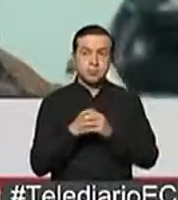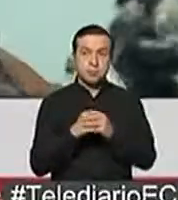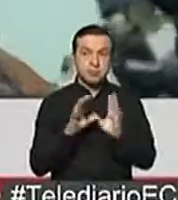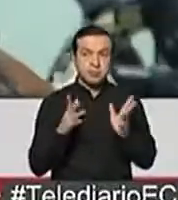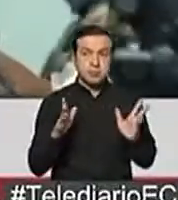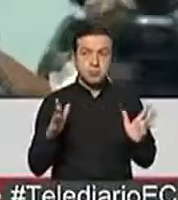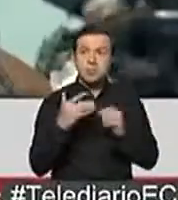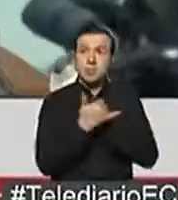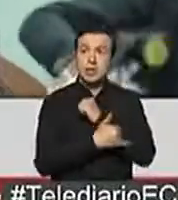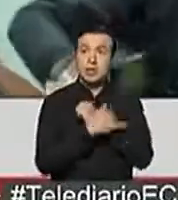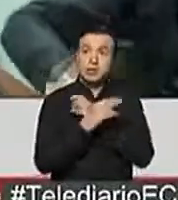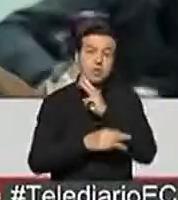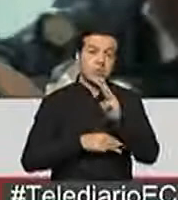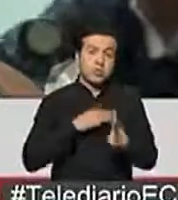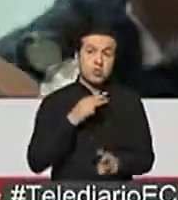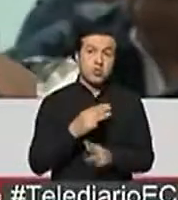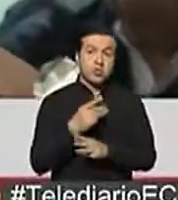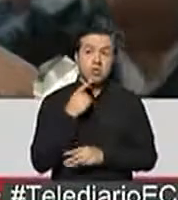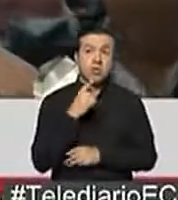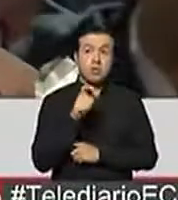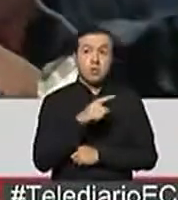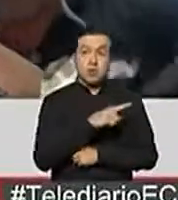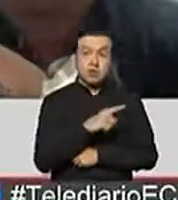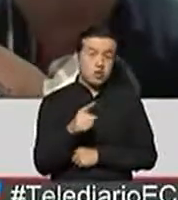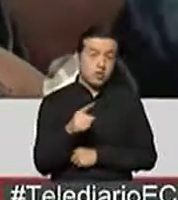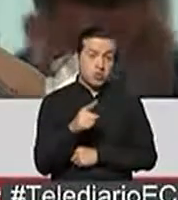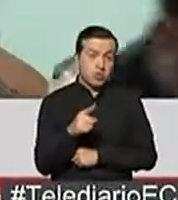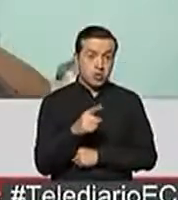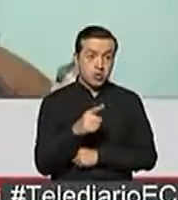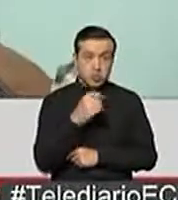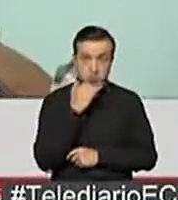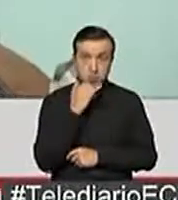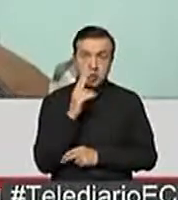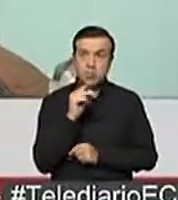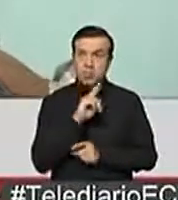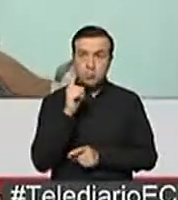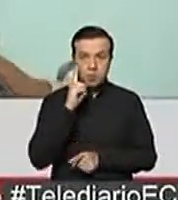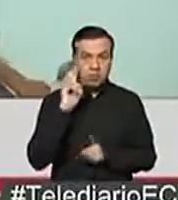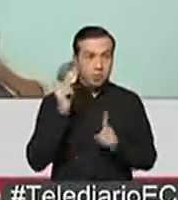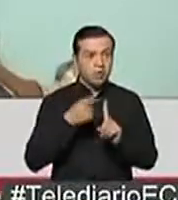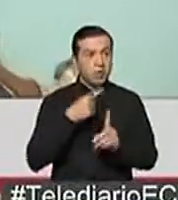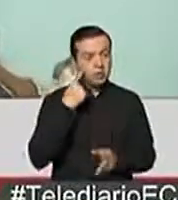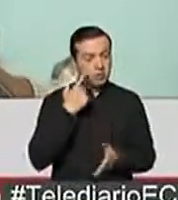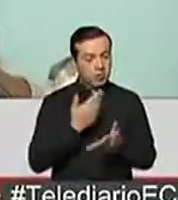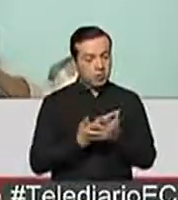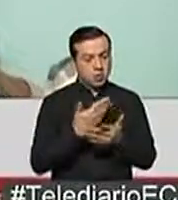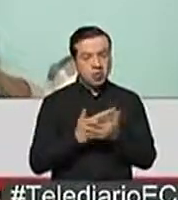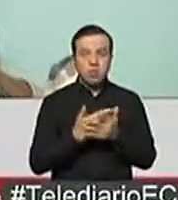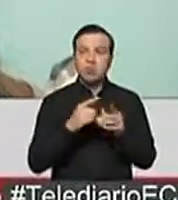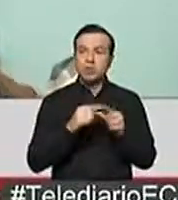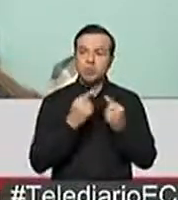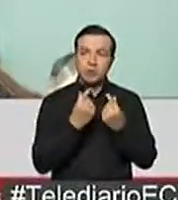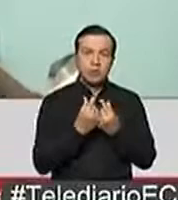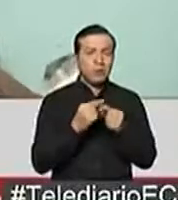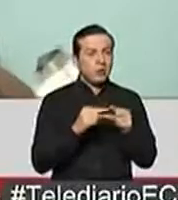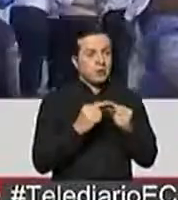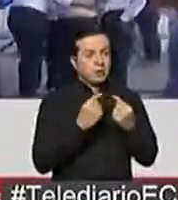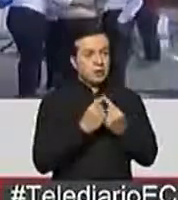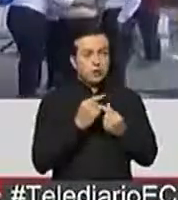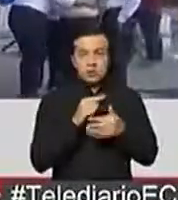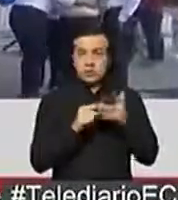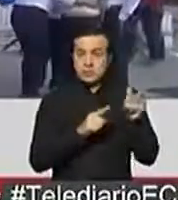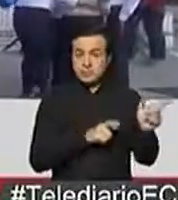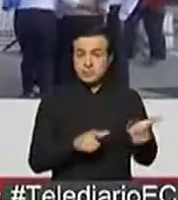ningún país del mundo se le puede acusar a alguien de rebelión sin demostrar la existencia de grupos armados, de armas o de grupos subversivos.